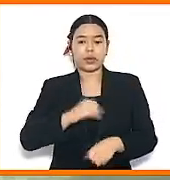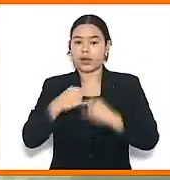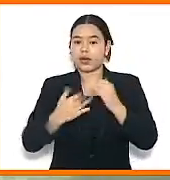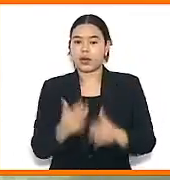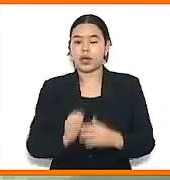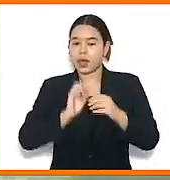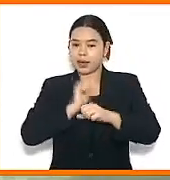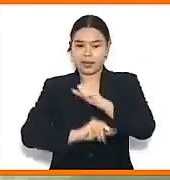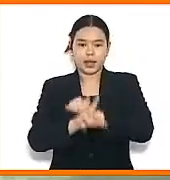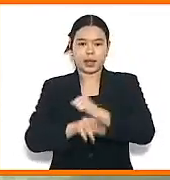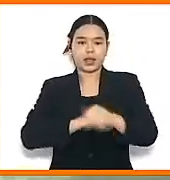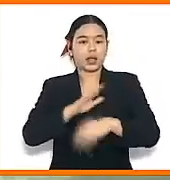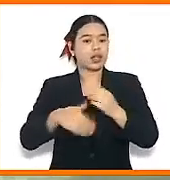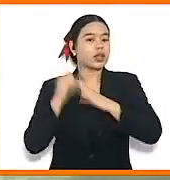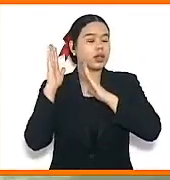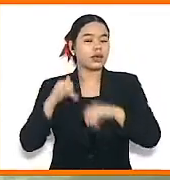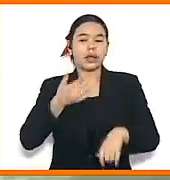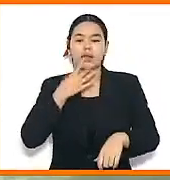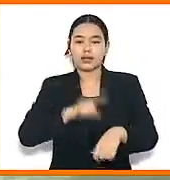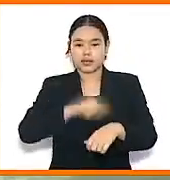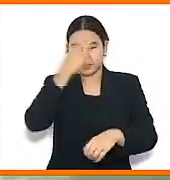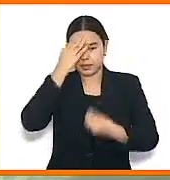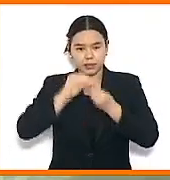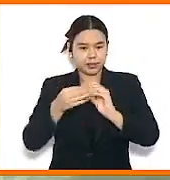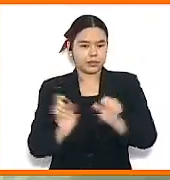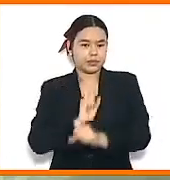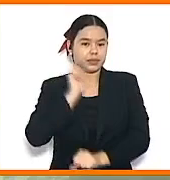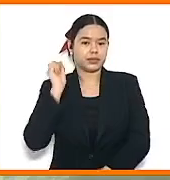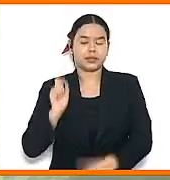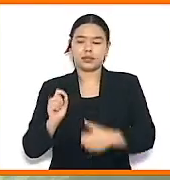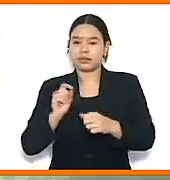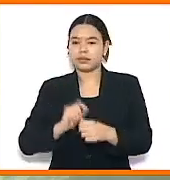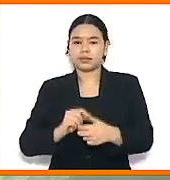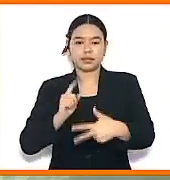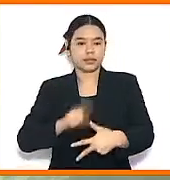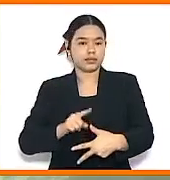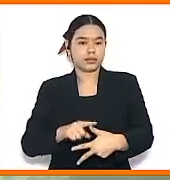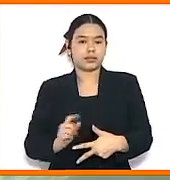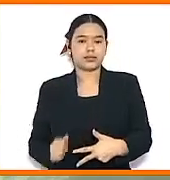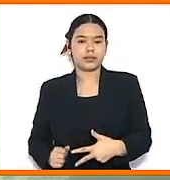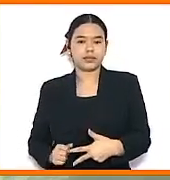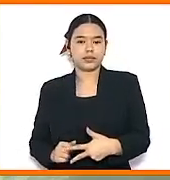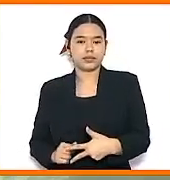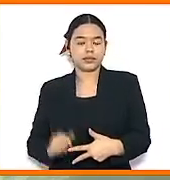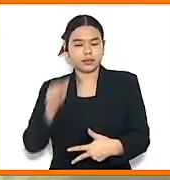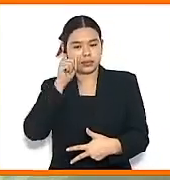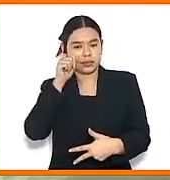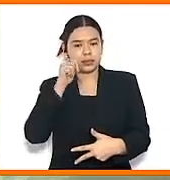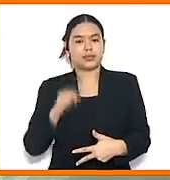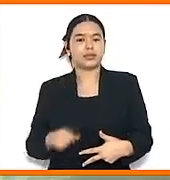Pega 3. Te deseo mucha suerte porque es tu primer número ganador. ¿Sí?